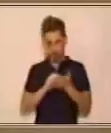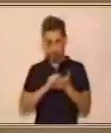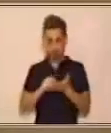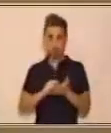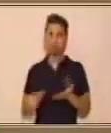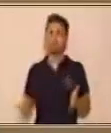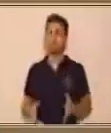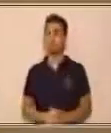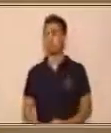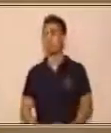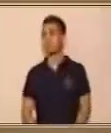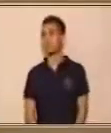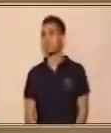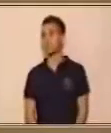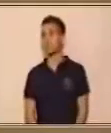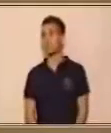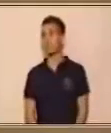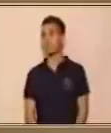Vamos